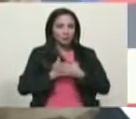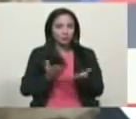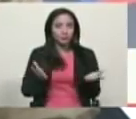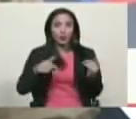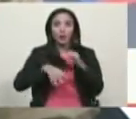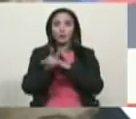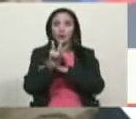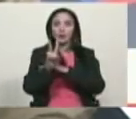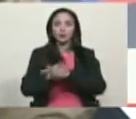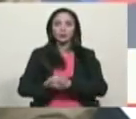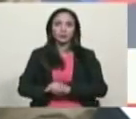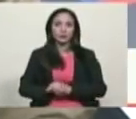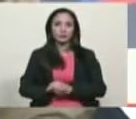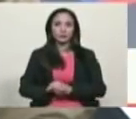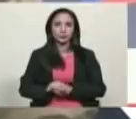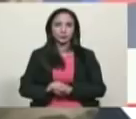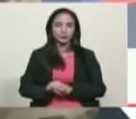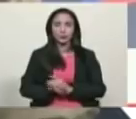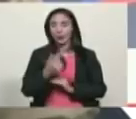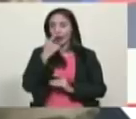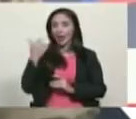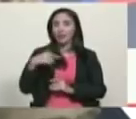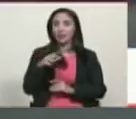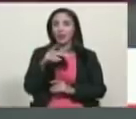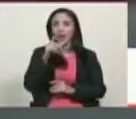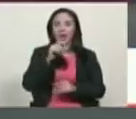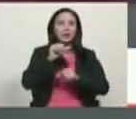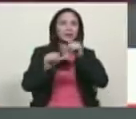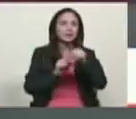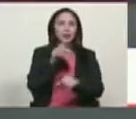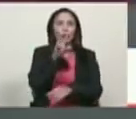Venezuela, en el siglo XIX,